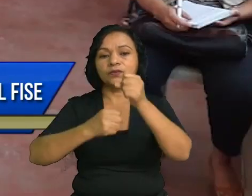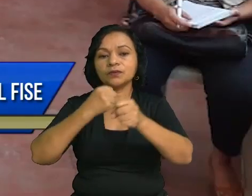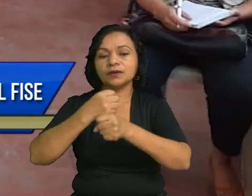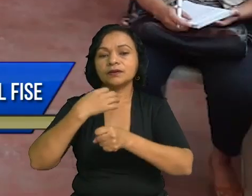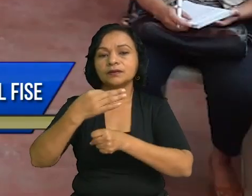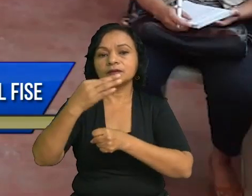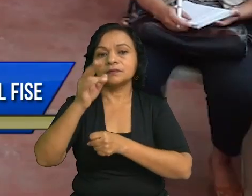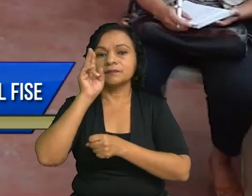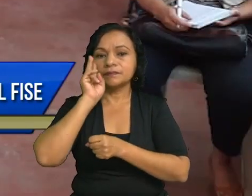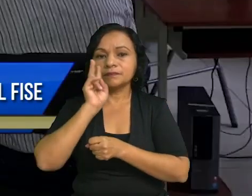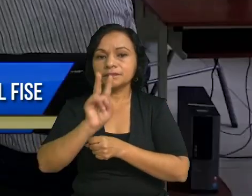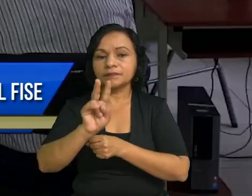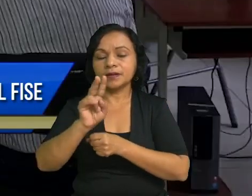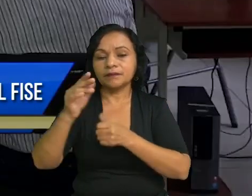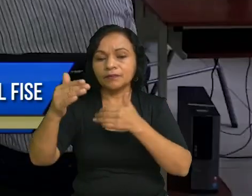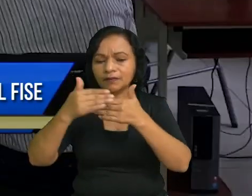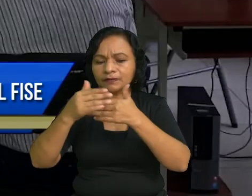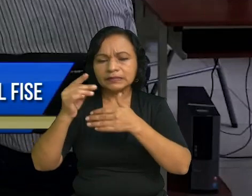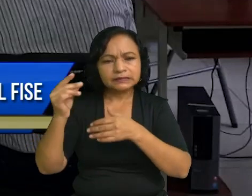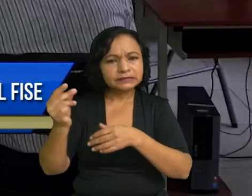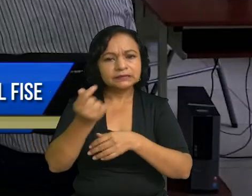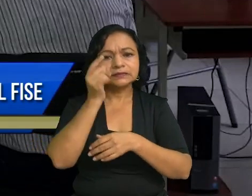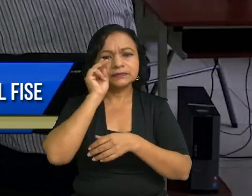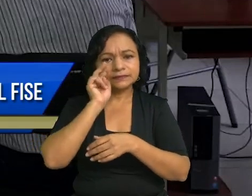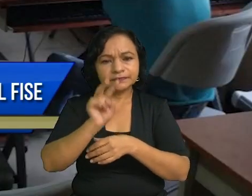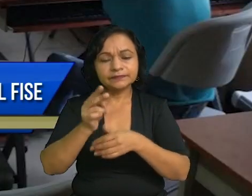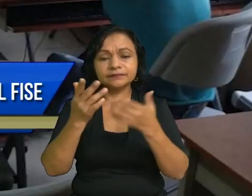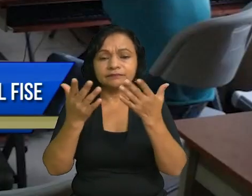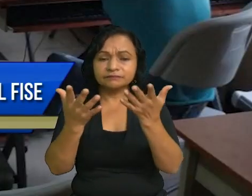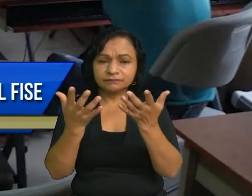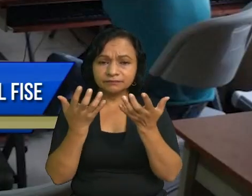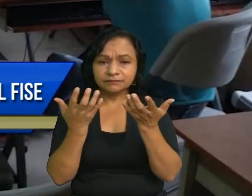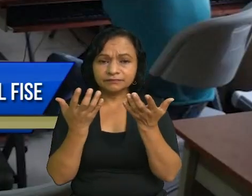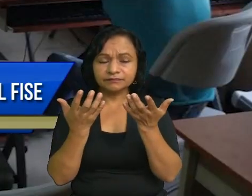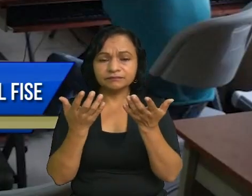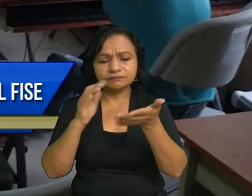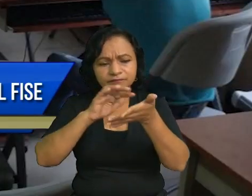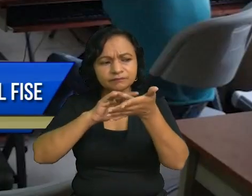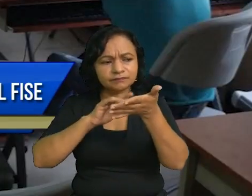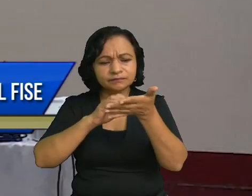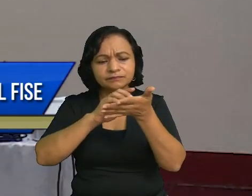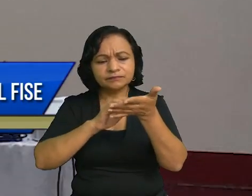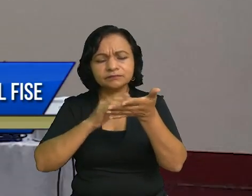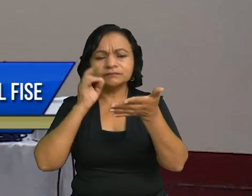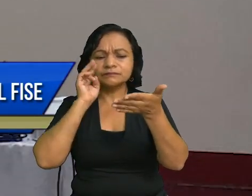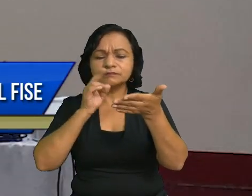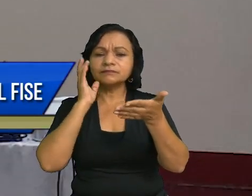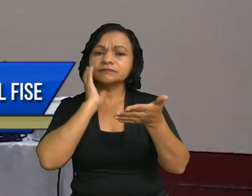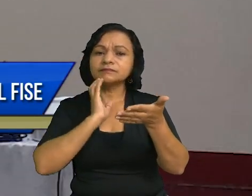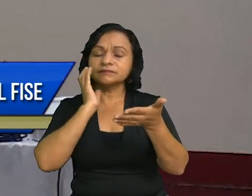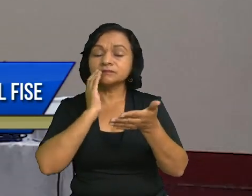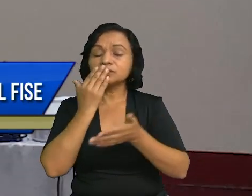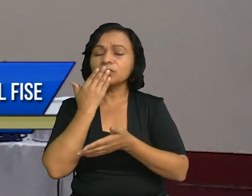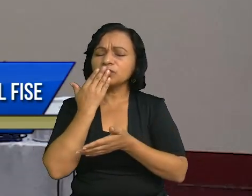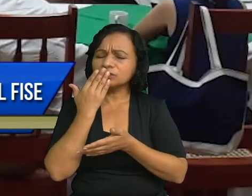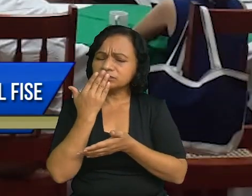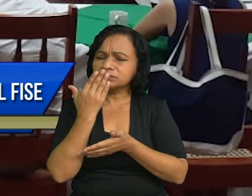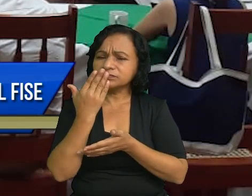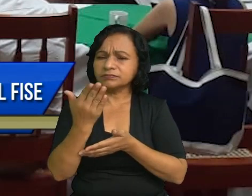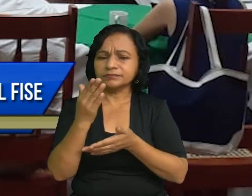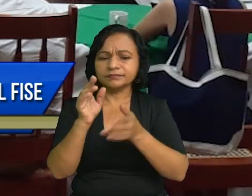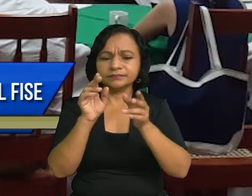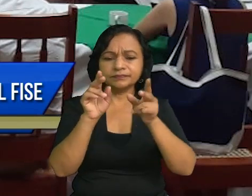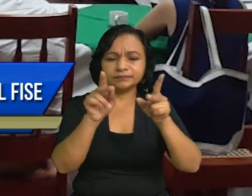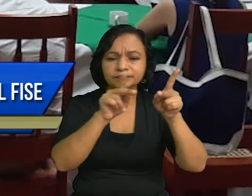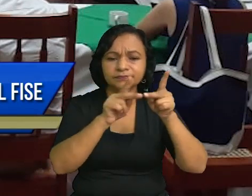en el mediano plazo pues los resultados que vemos nosotros por los cálculos y por la experiencia que van a ser muy satisfactorios para las comunidades